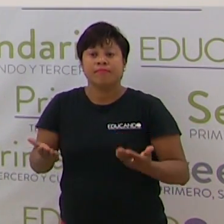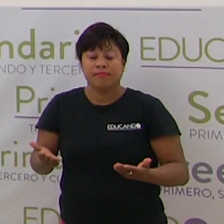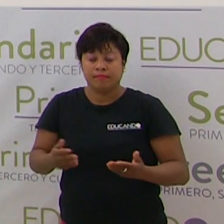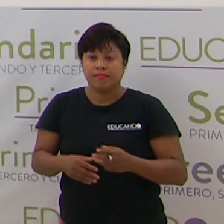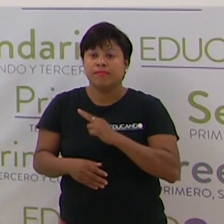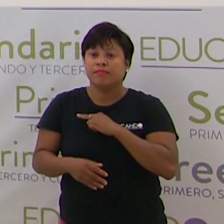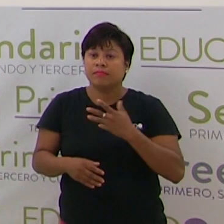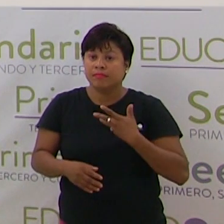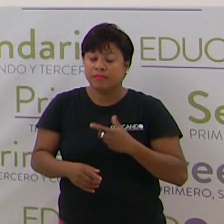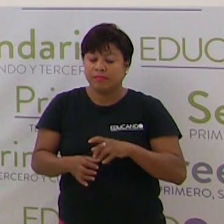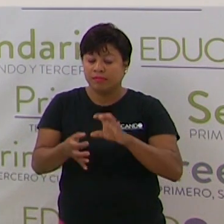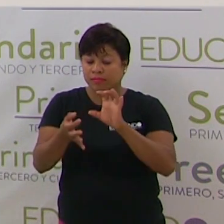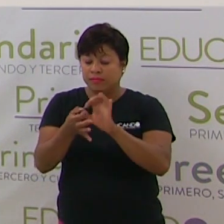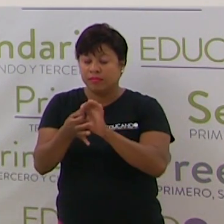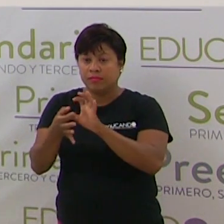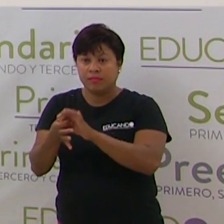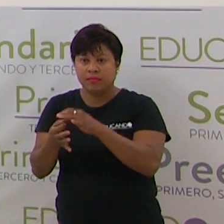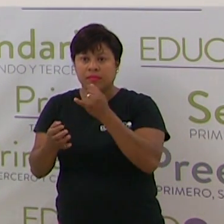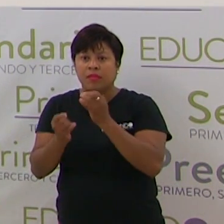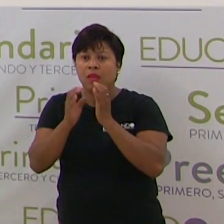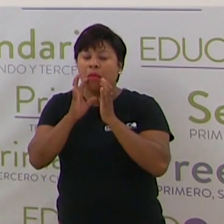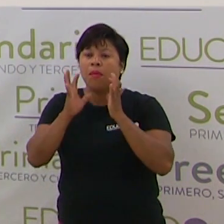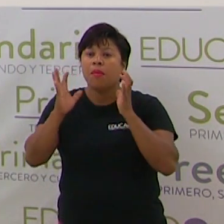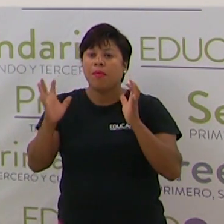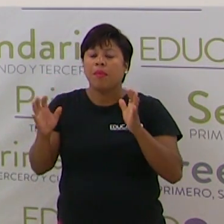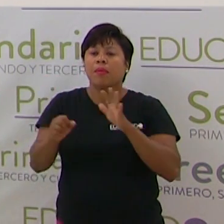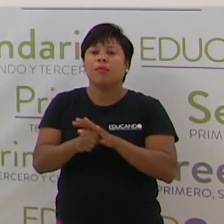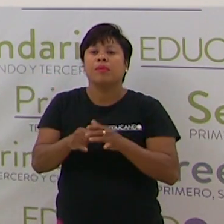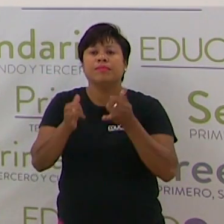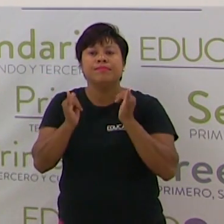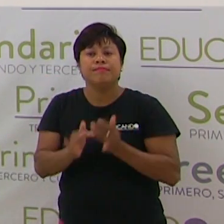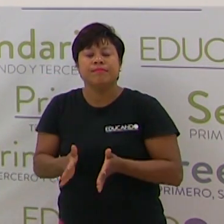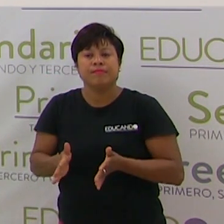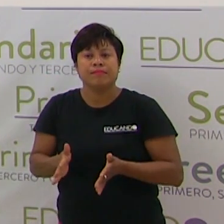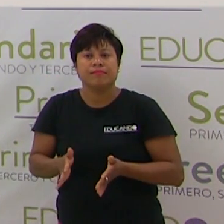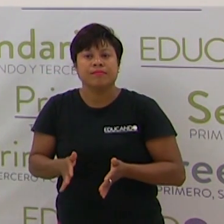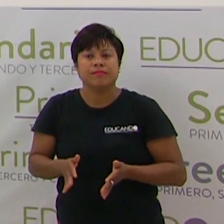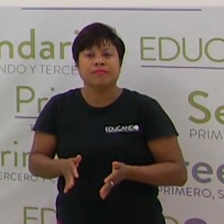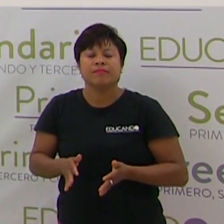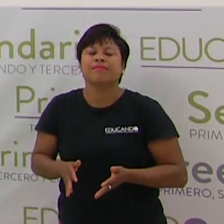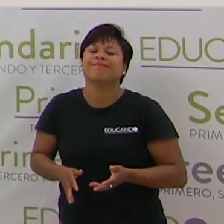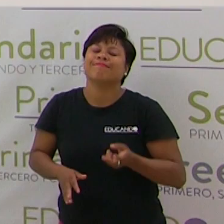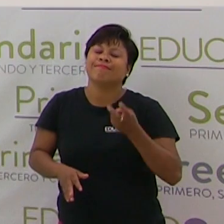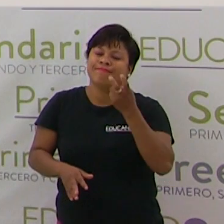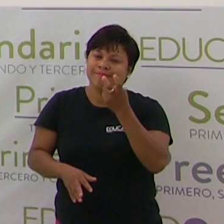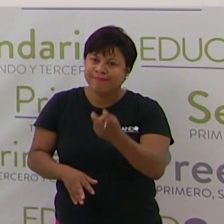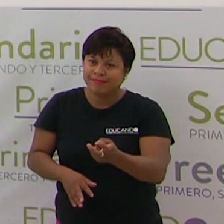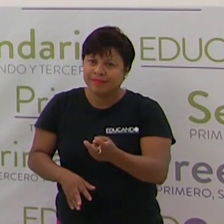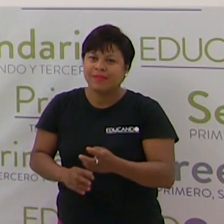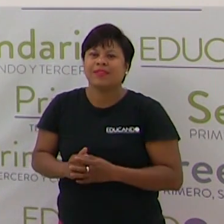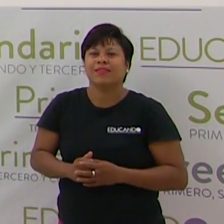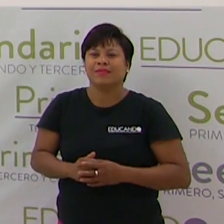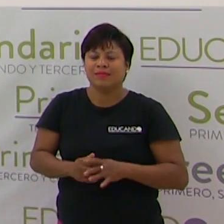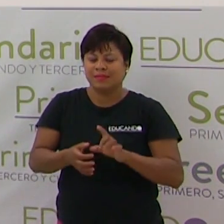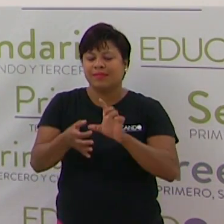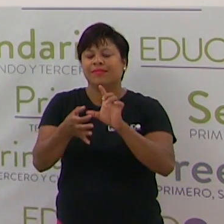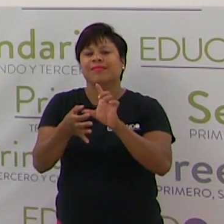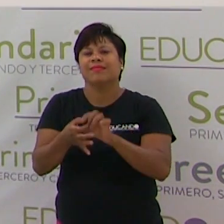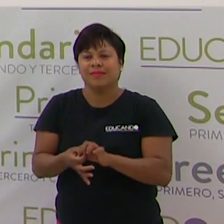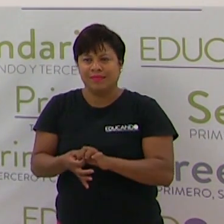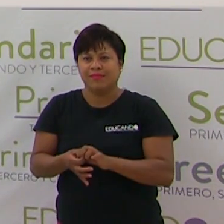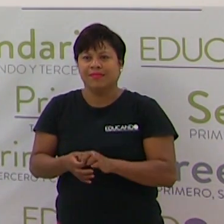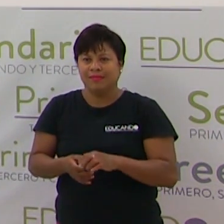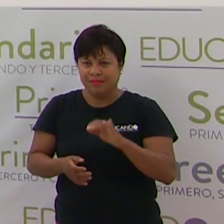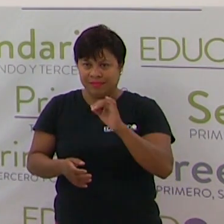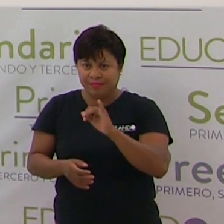tenemos un candado y unos globos. ¿Cuál pesa más? Lógico, el candado,